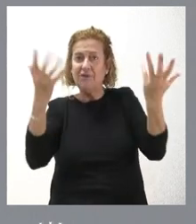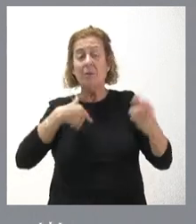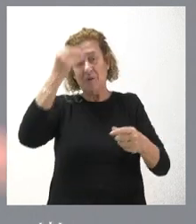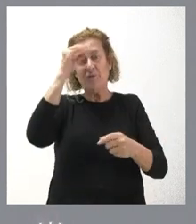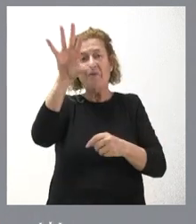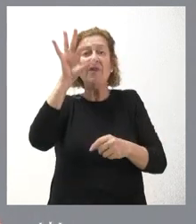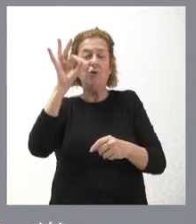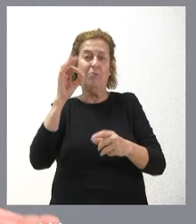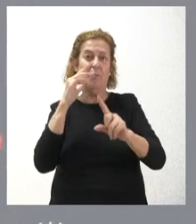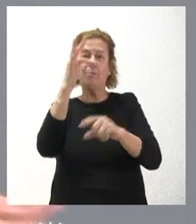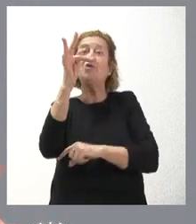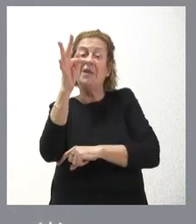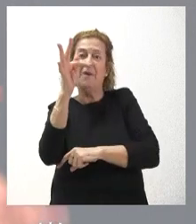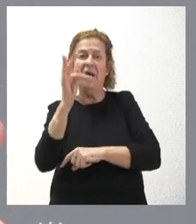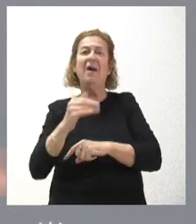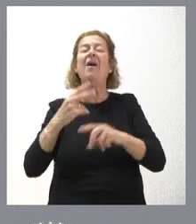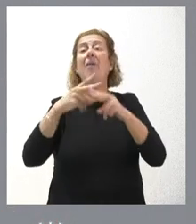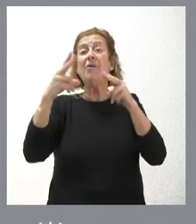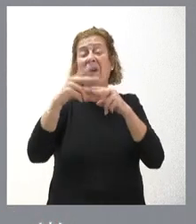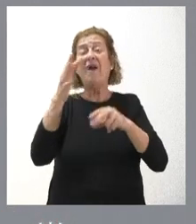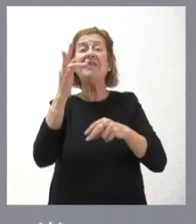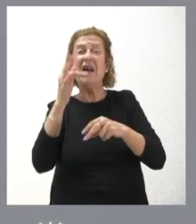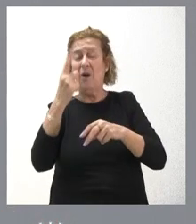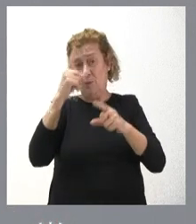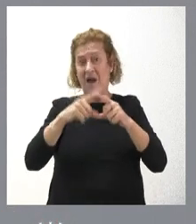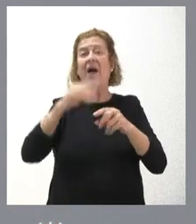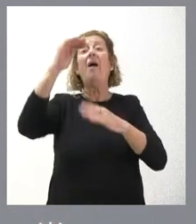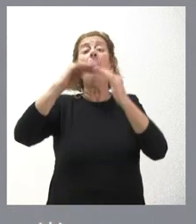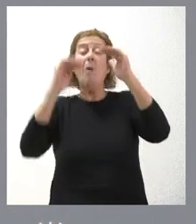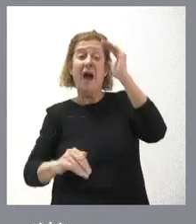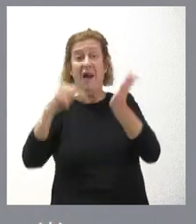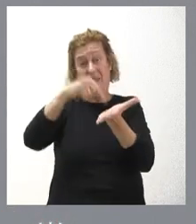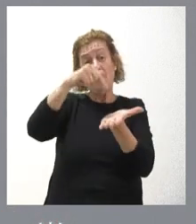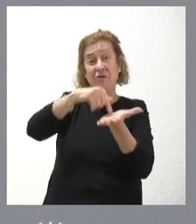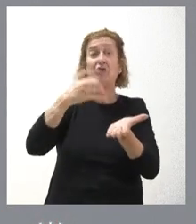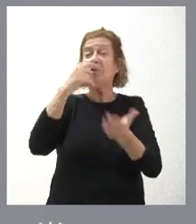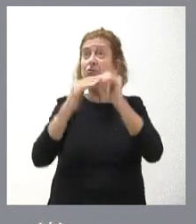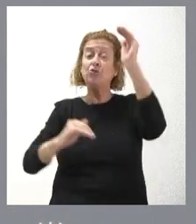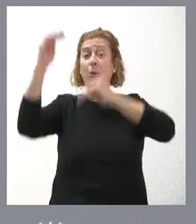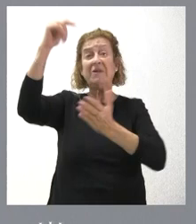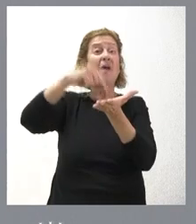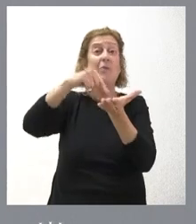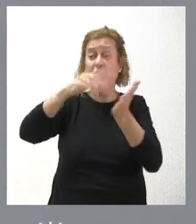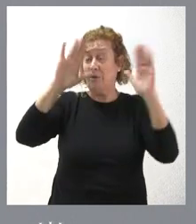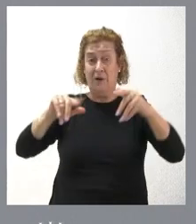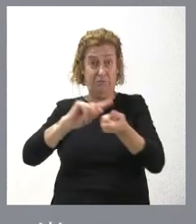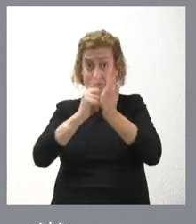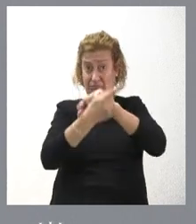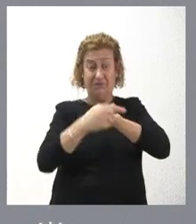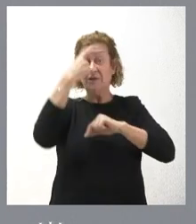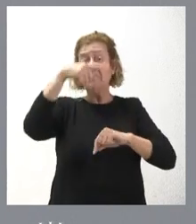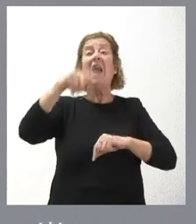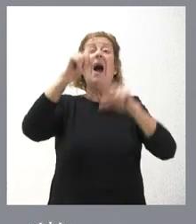positiva la política fiscal es una de ellas bajar impuestos si se suben impuestos se hace justo todo lo contrario saben ustedes que ha habido algunas empresas españolas muy